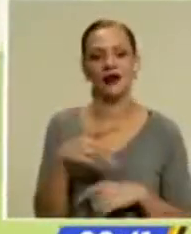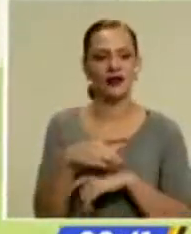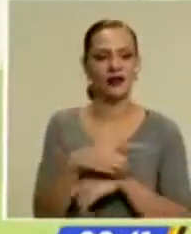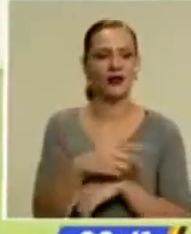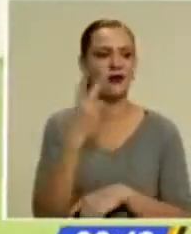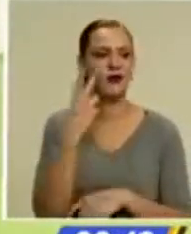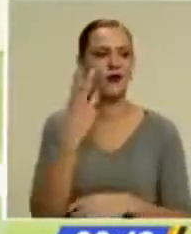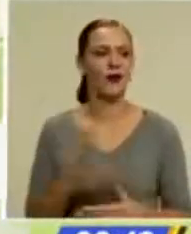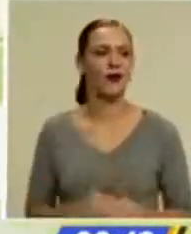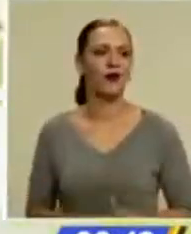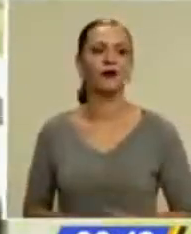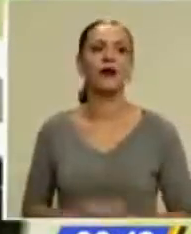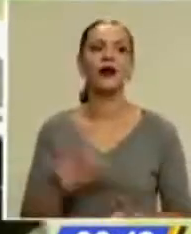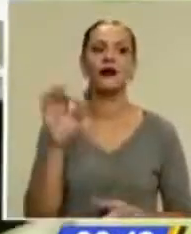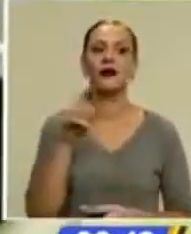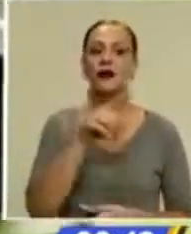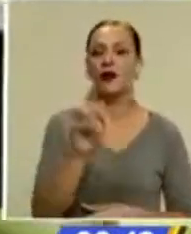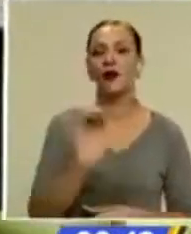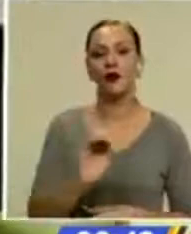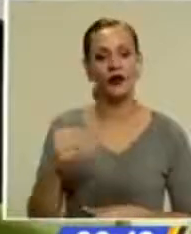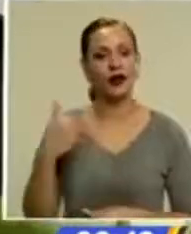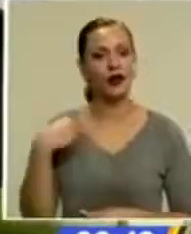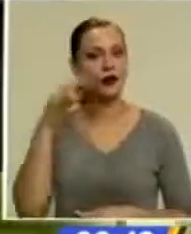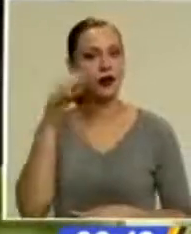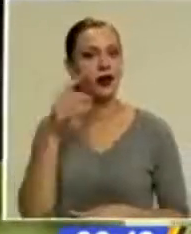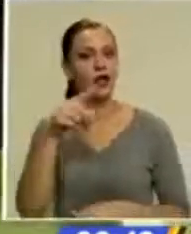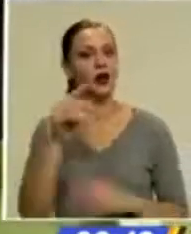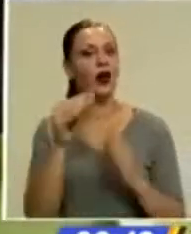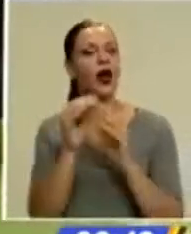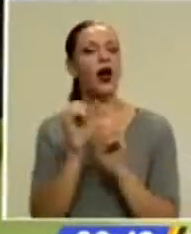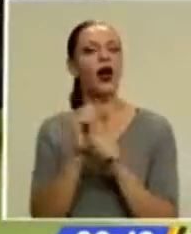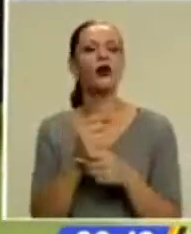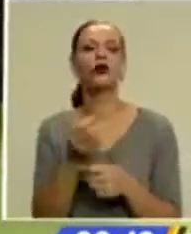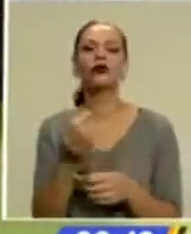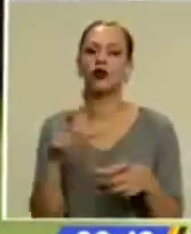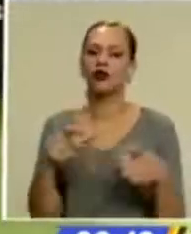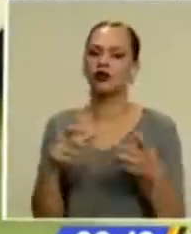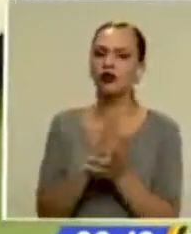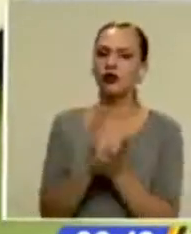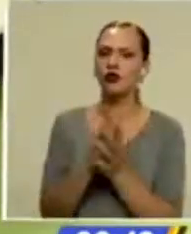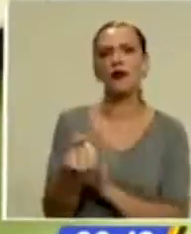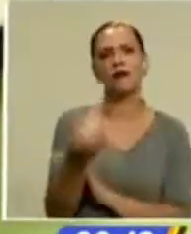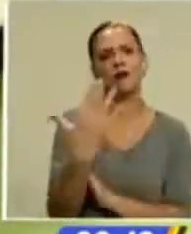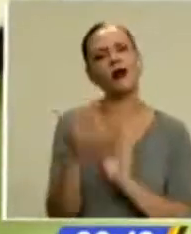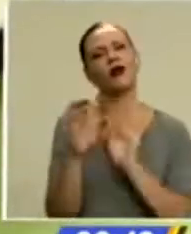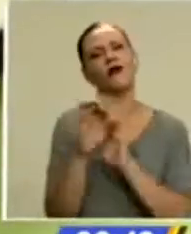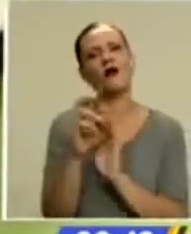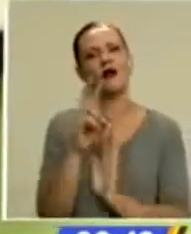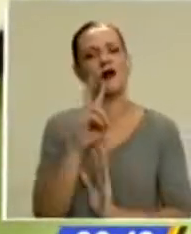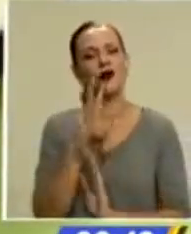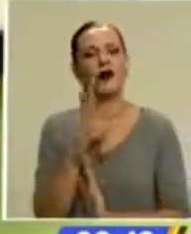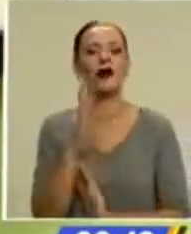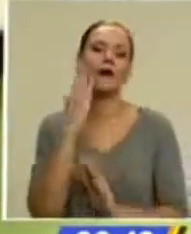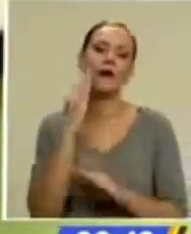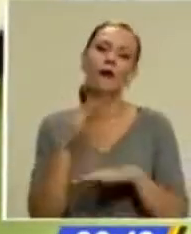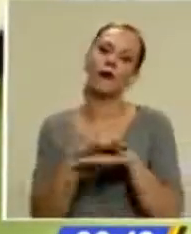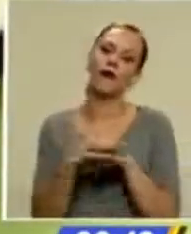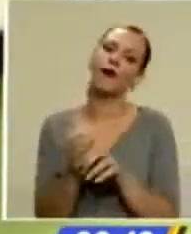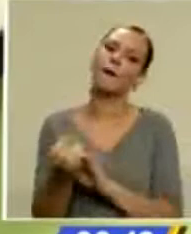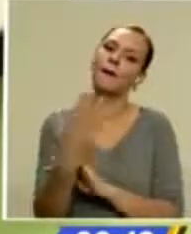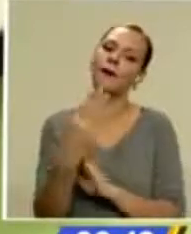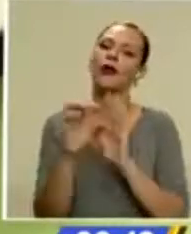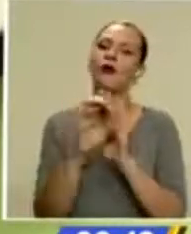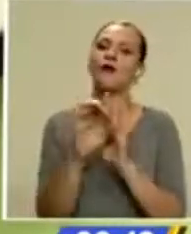Bueno, invitamos a los niños y las niñas que están en casa, que están haciendo tortillas, que nos manden una foto, ¿verdad? Ay, sí. Porfis, que nos manden